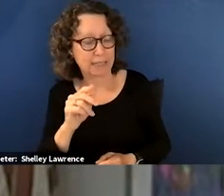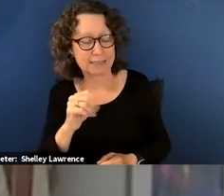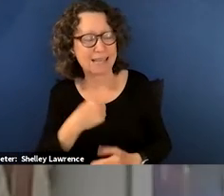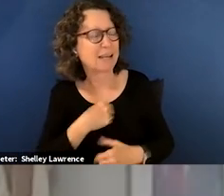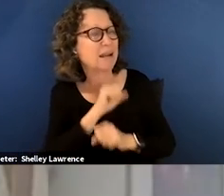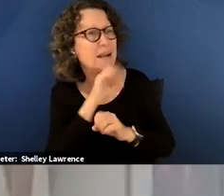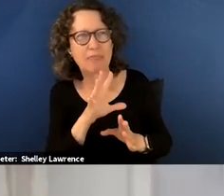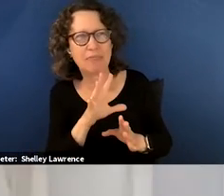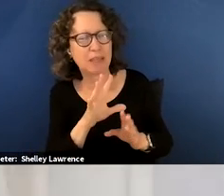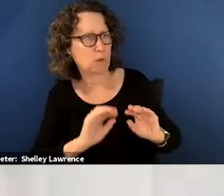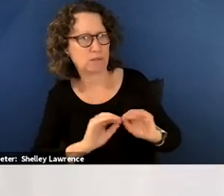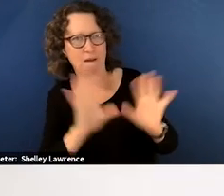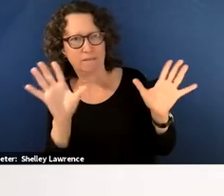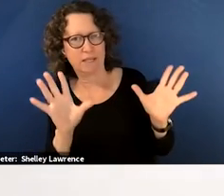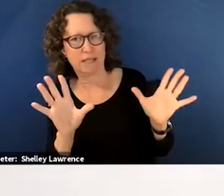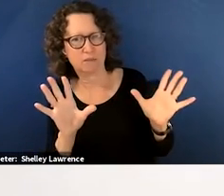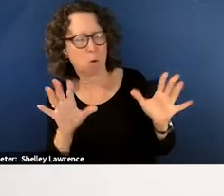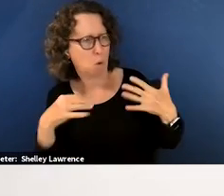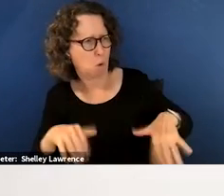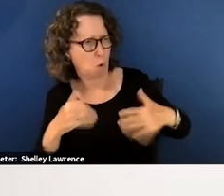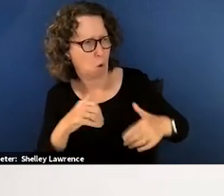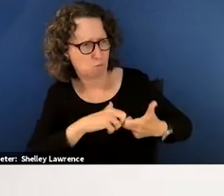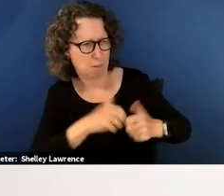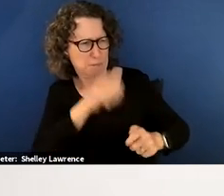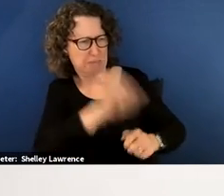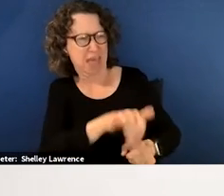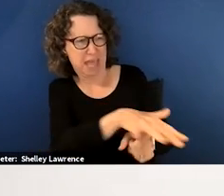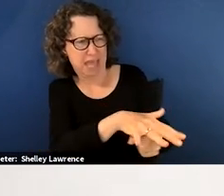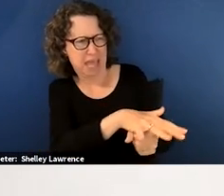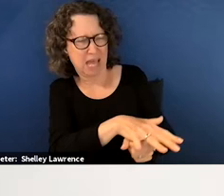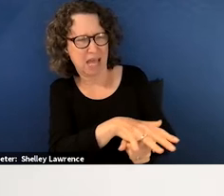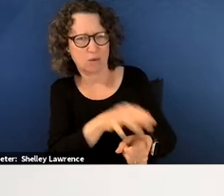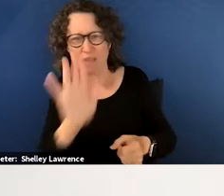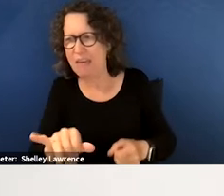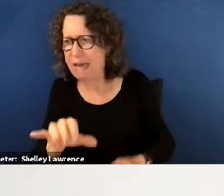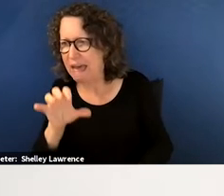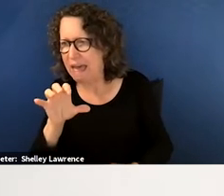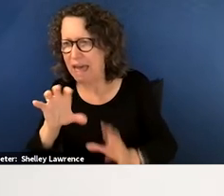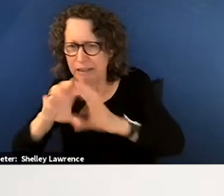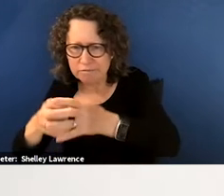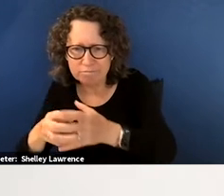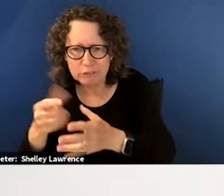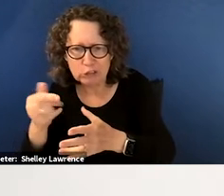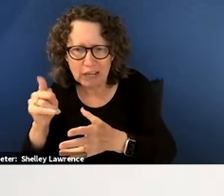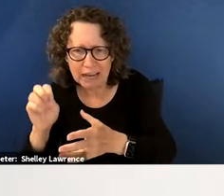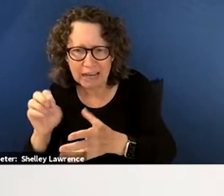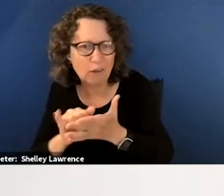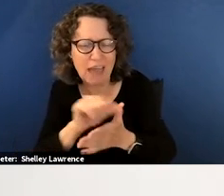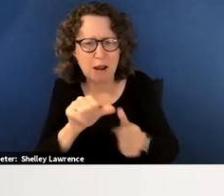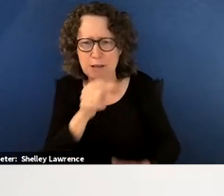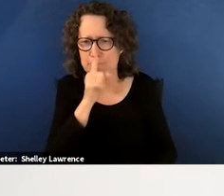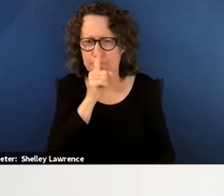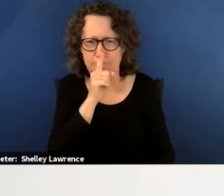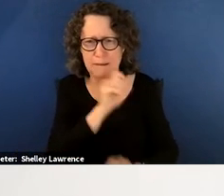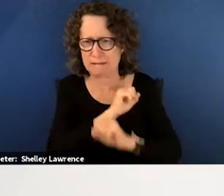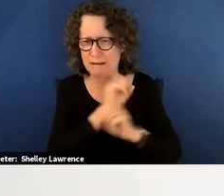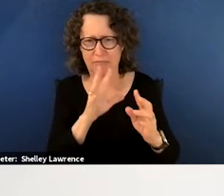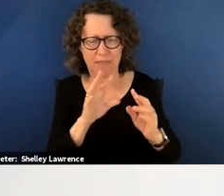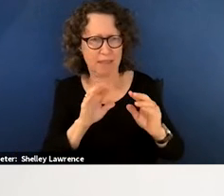eso. Pues nada resaltó así como, oh, tenemos un problema en esta escuela o en este grado o en esta